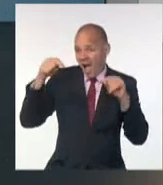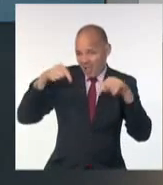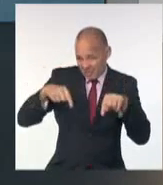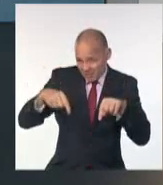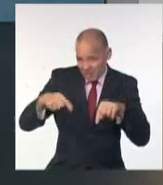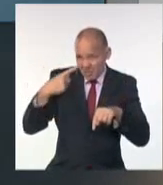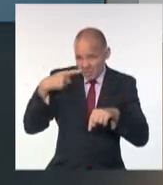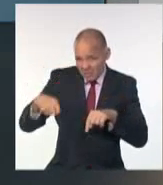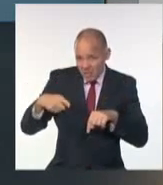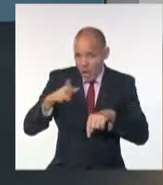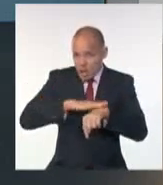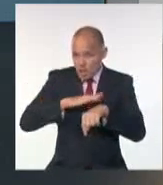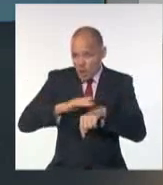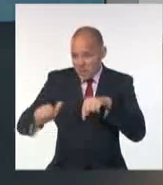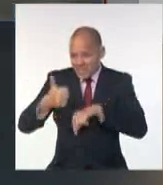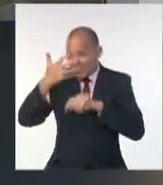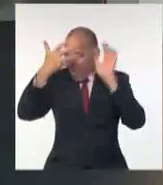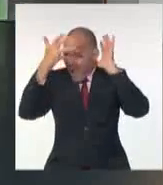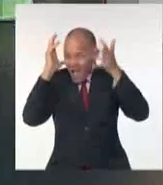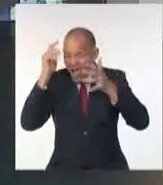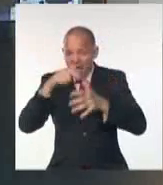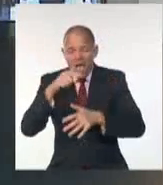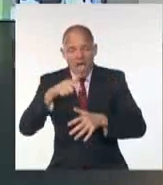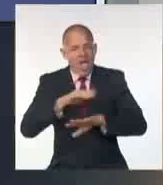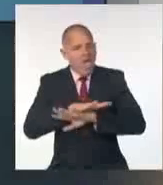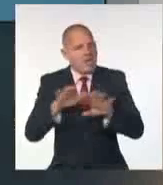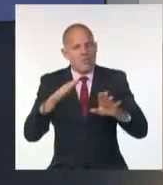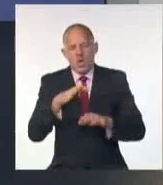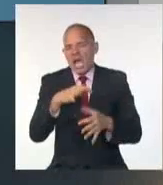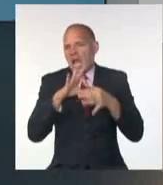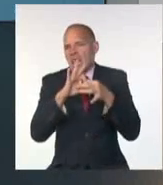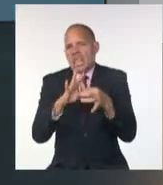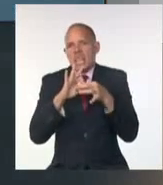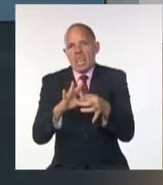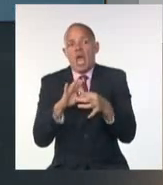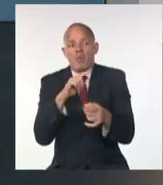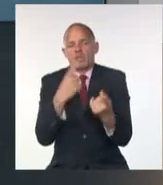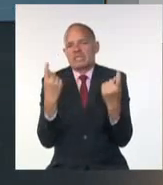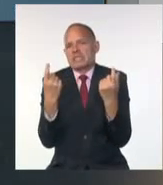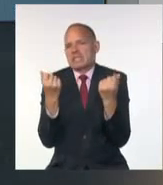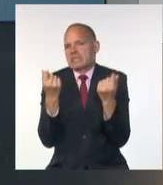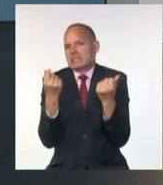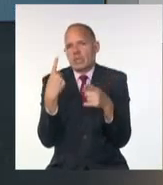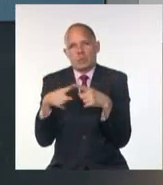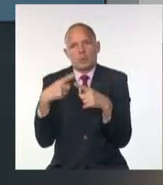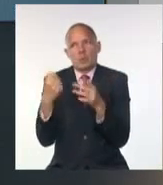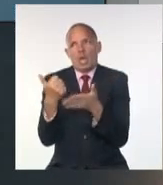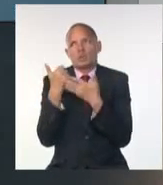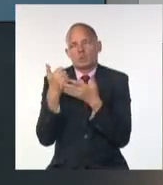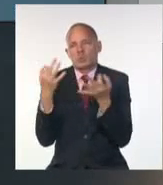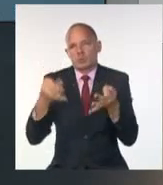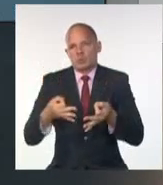hoy por Milei, necesita de manera desesperada apoyo financiero y